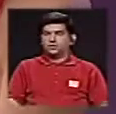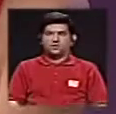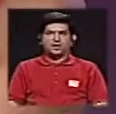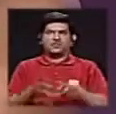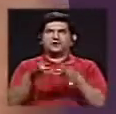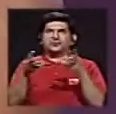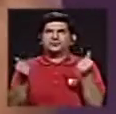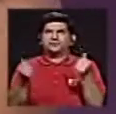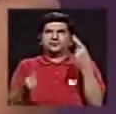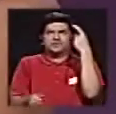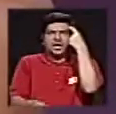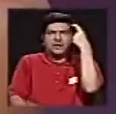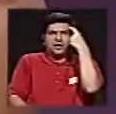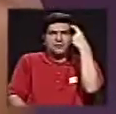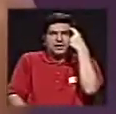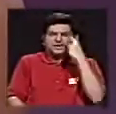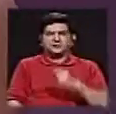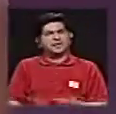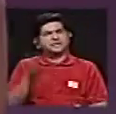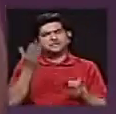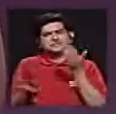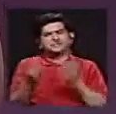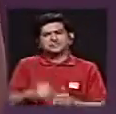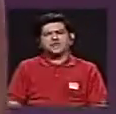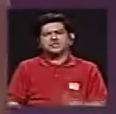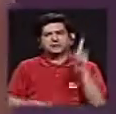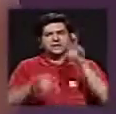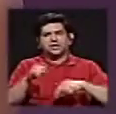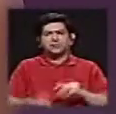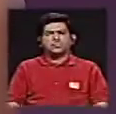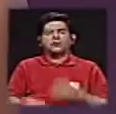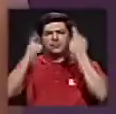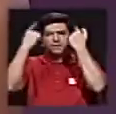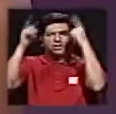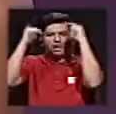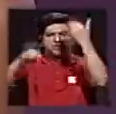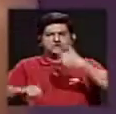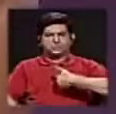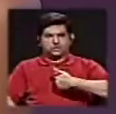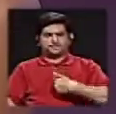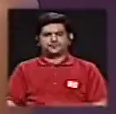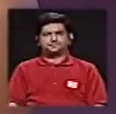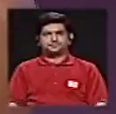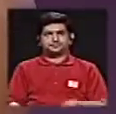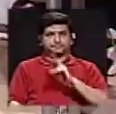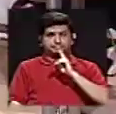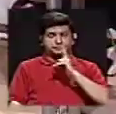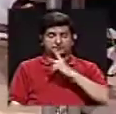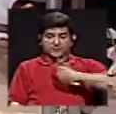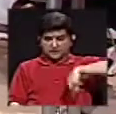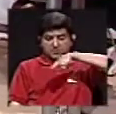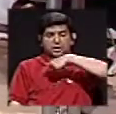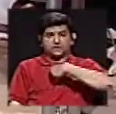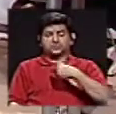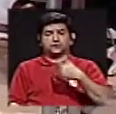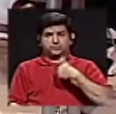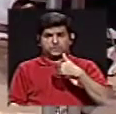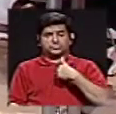manera a pensar que no conseguimos logros realmente tuvimos unas